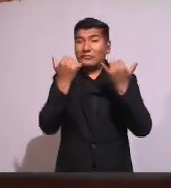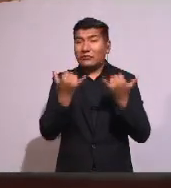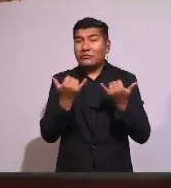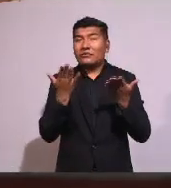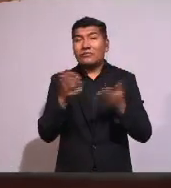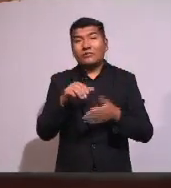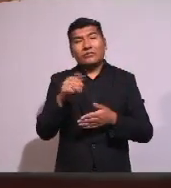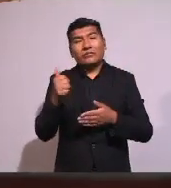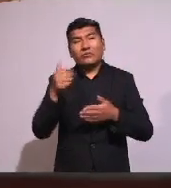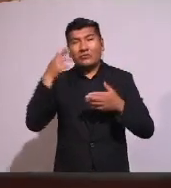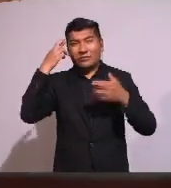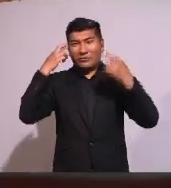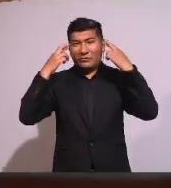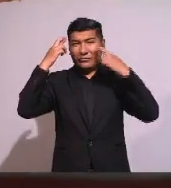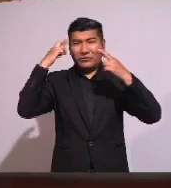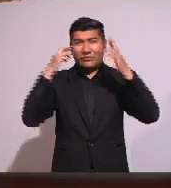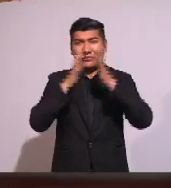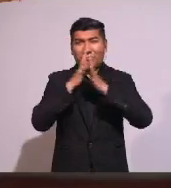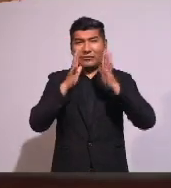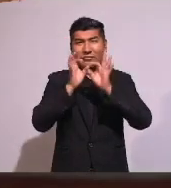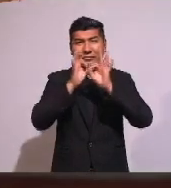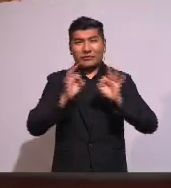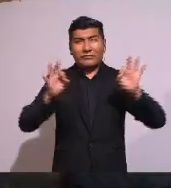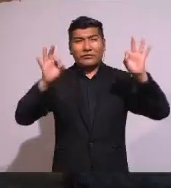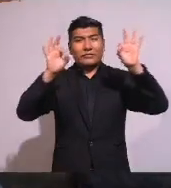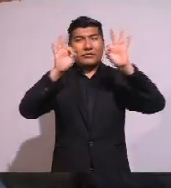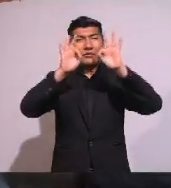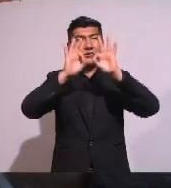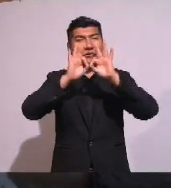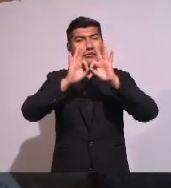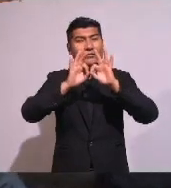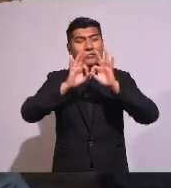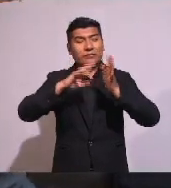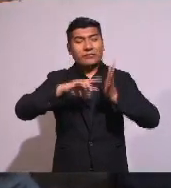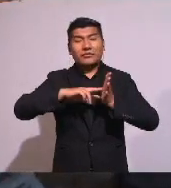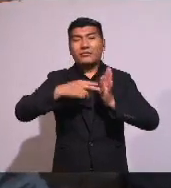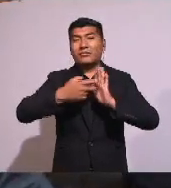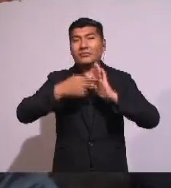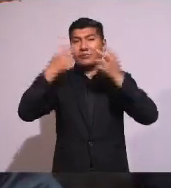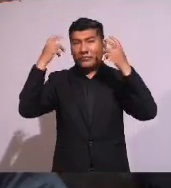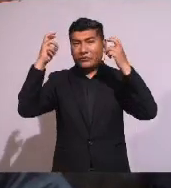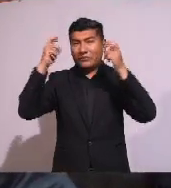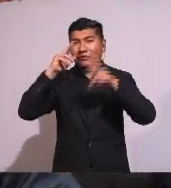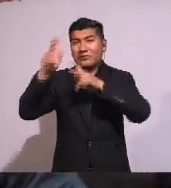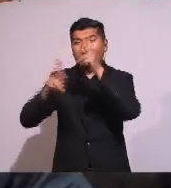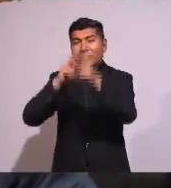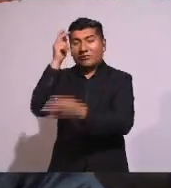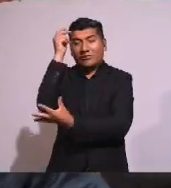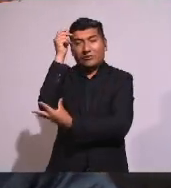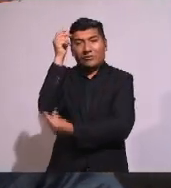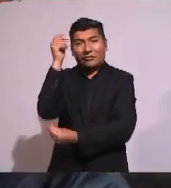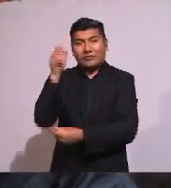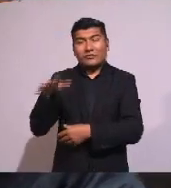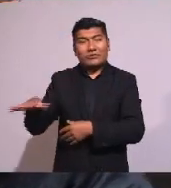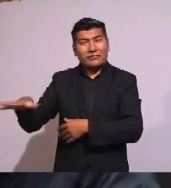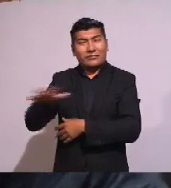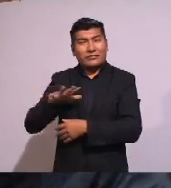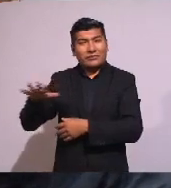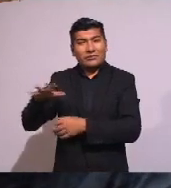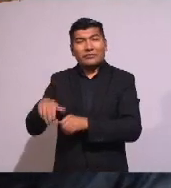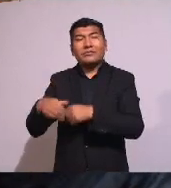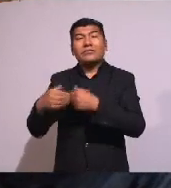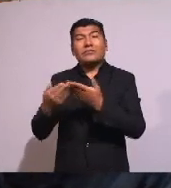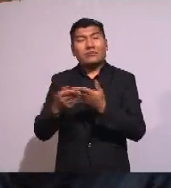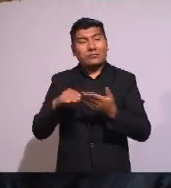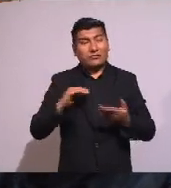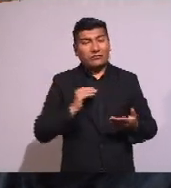hay otra reflexión también muy importante con referencia al tema de los pobres. ¿Cómo llevar a la